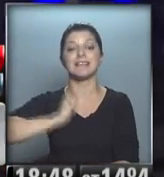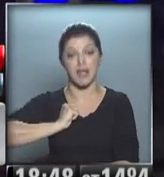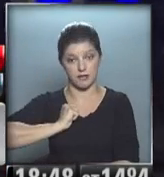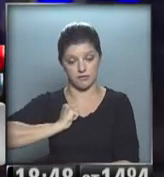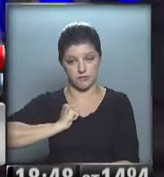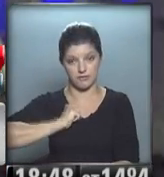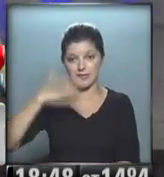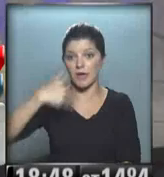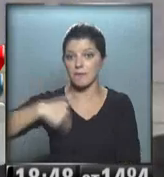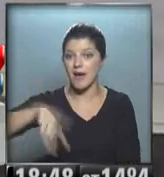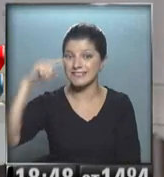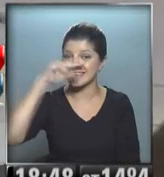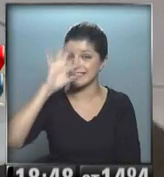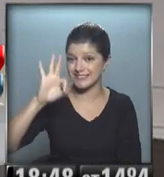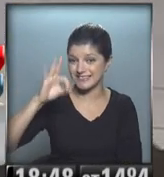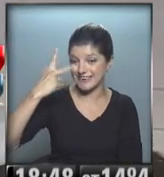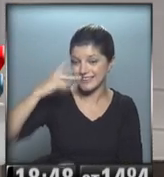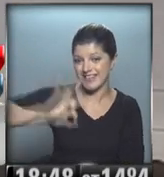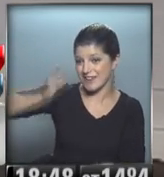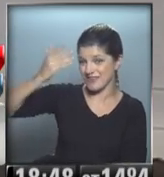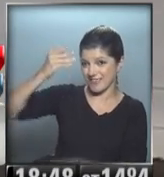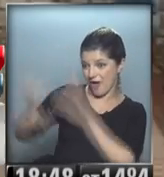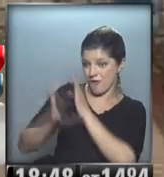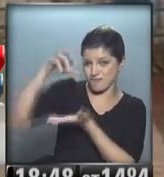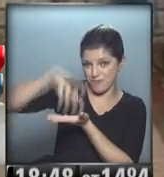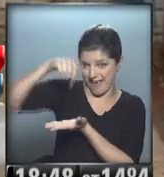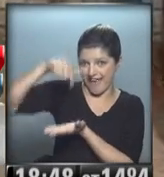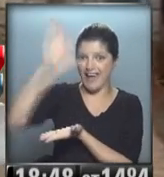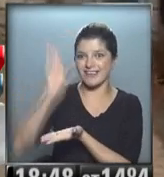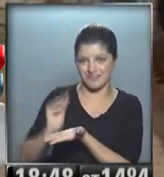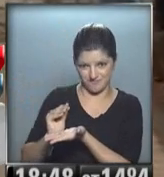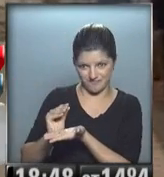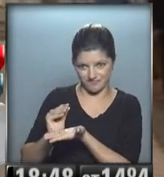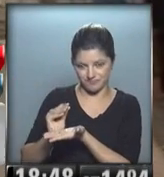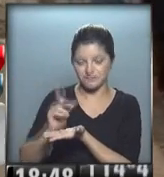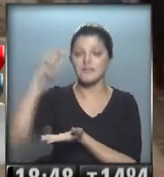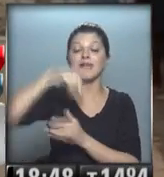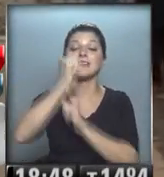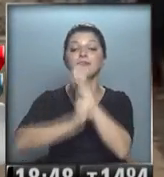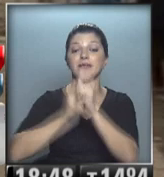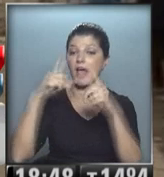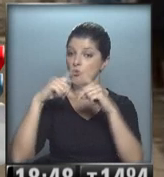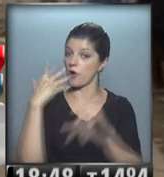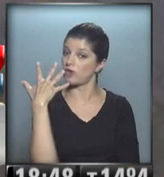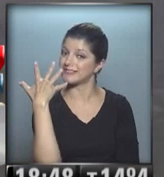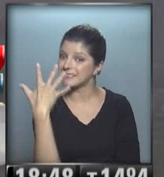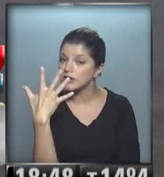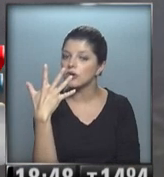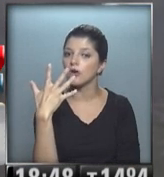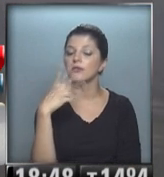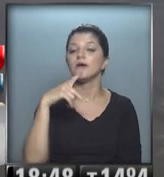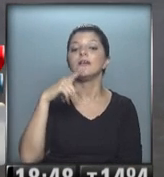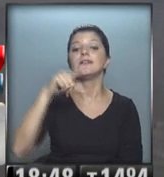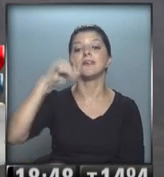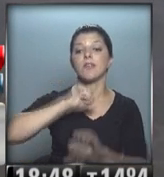cumplir 73 años en el país. Y esta fábrica, la quinta fábrica de explosivos